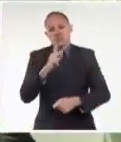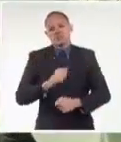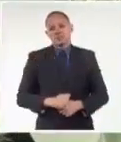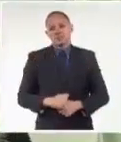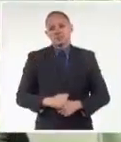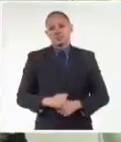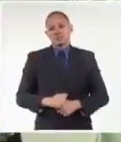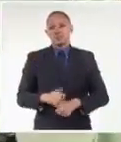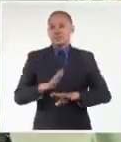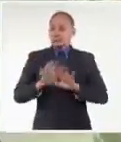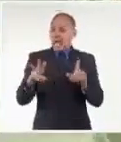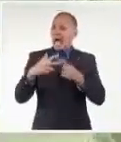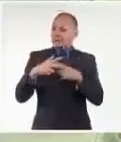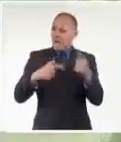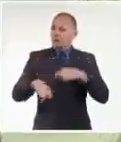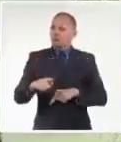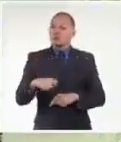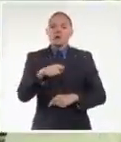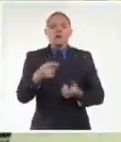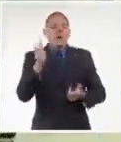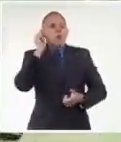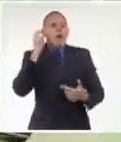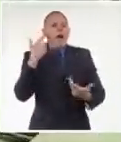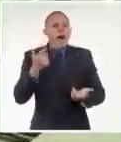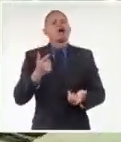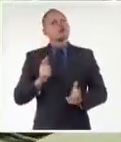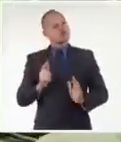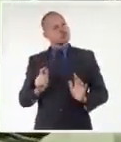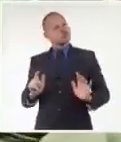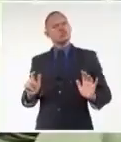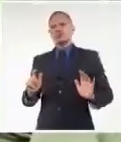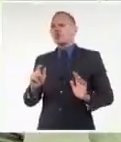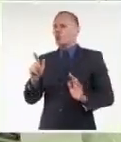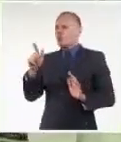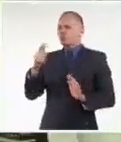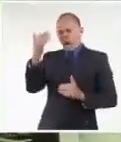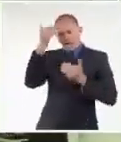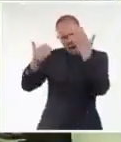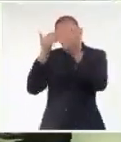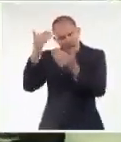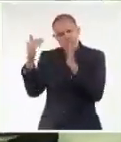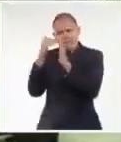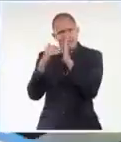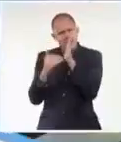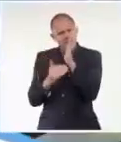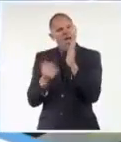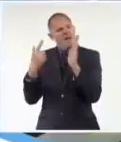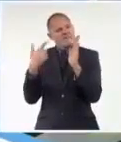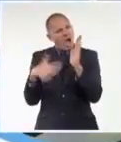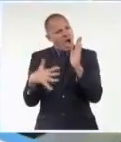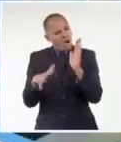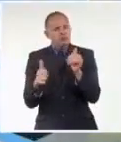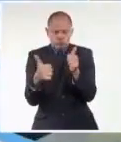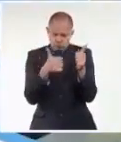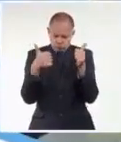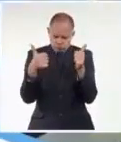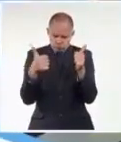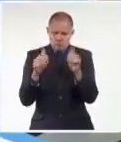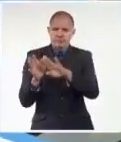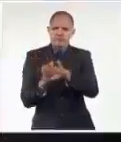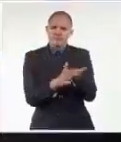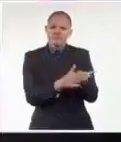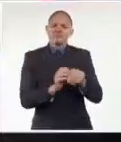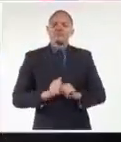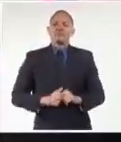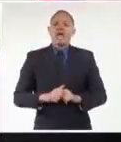Estamos haciendo bastante cosas. Sí, bastante y nosotros agradecidos. Y lo que falta. En la empresa pesquera